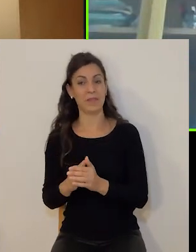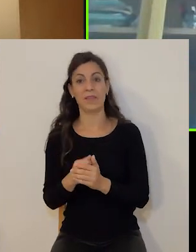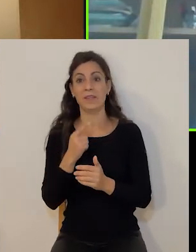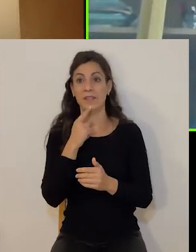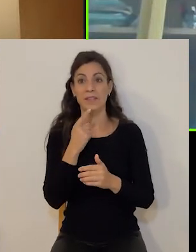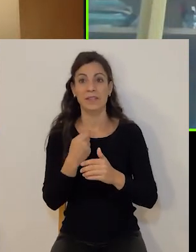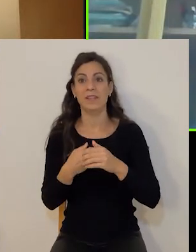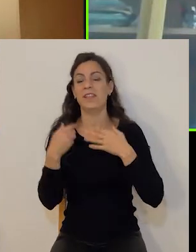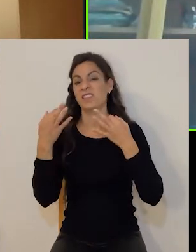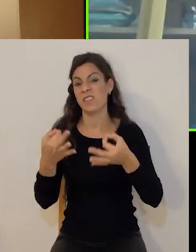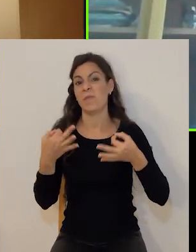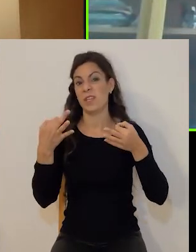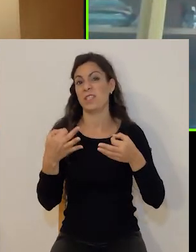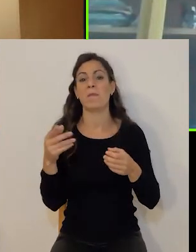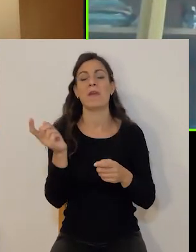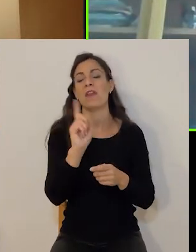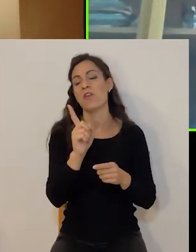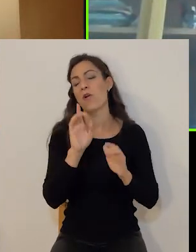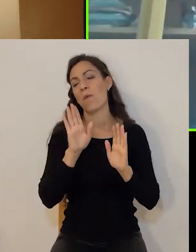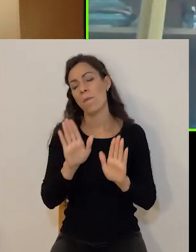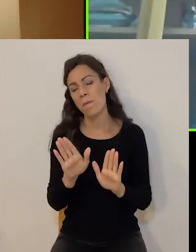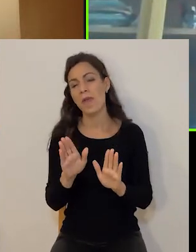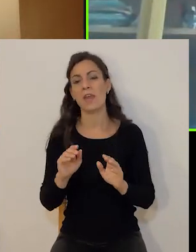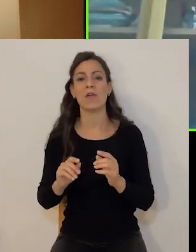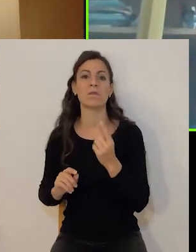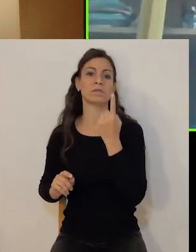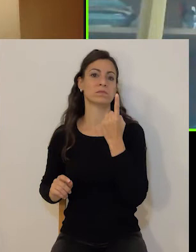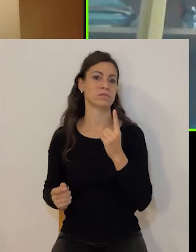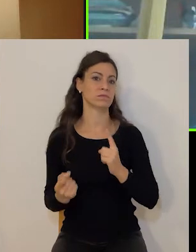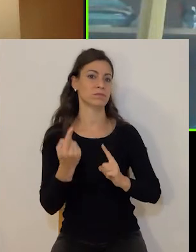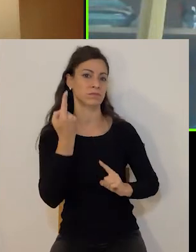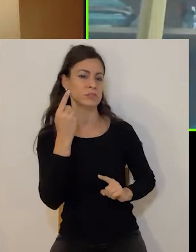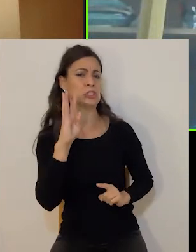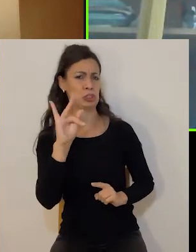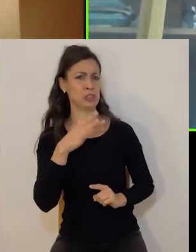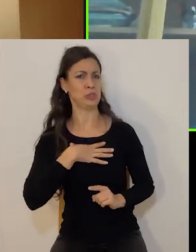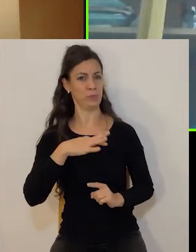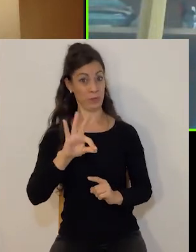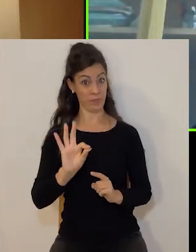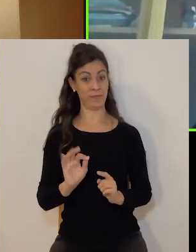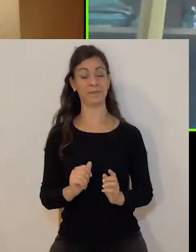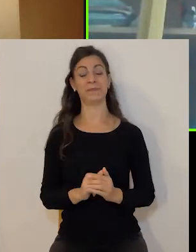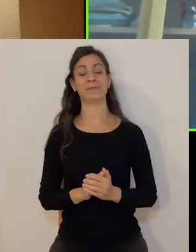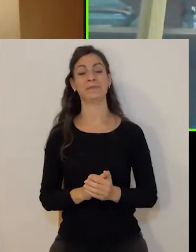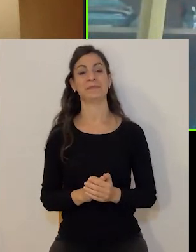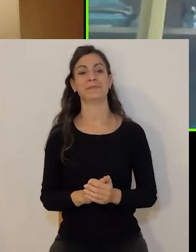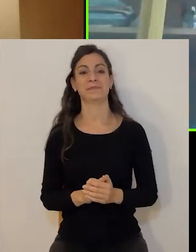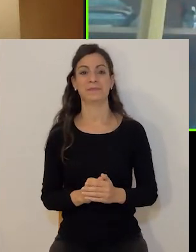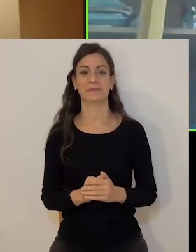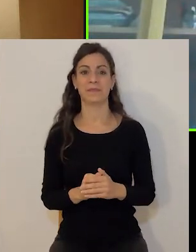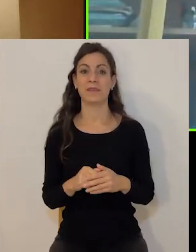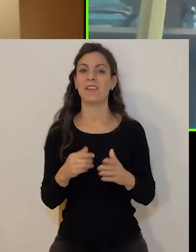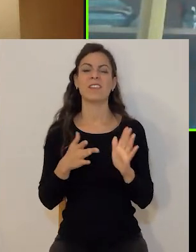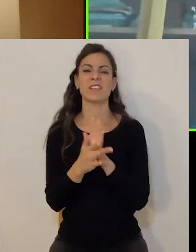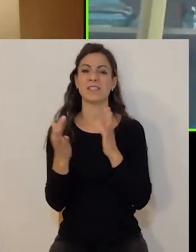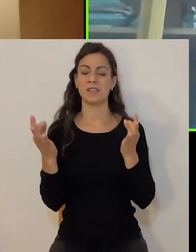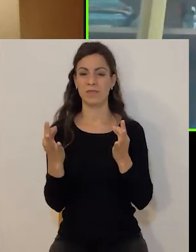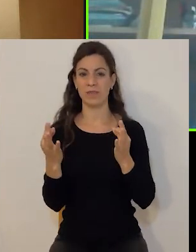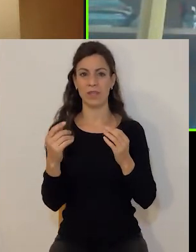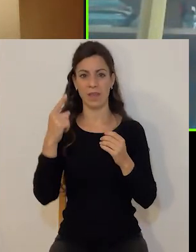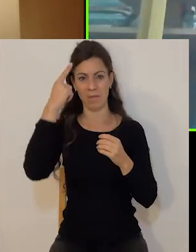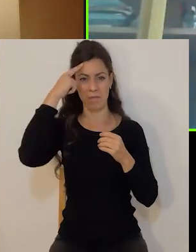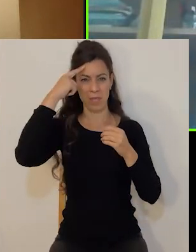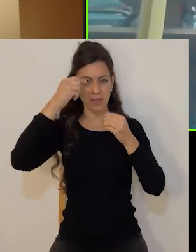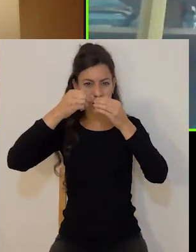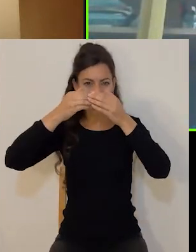que no. Pero puntualmente con un programa u otro, por supuesto que sí se puede. Es decir, hay que abrir la